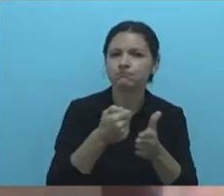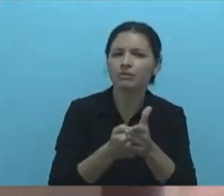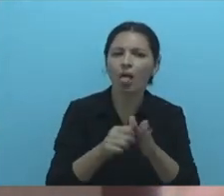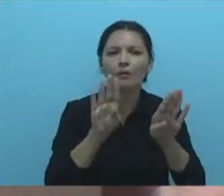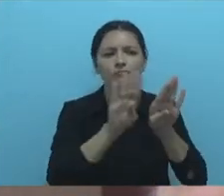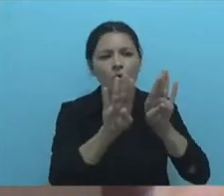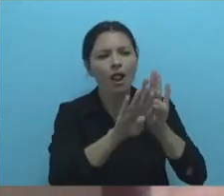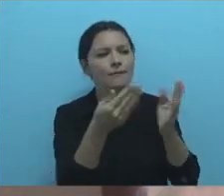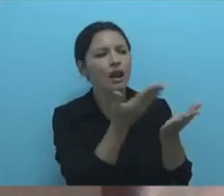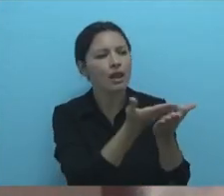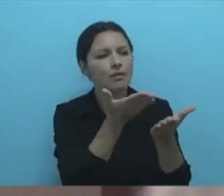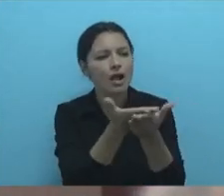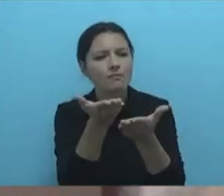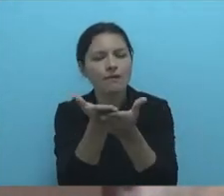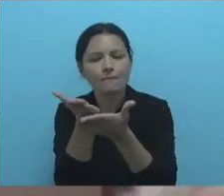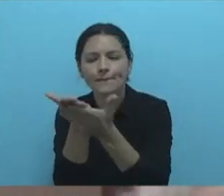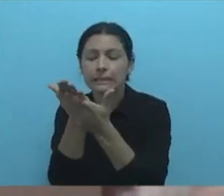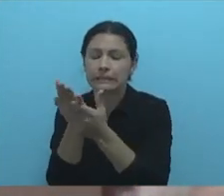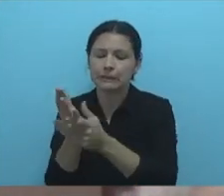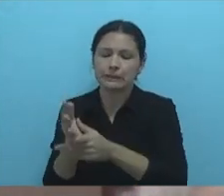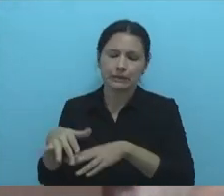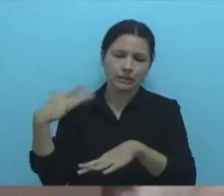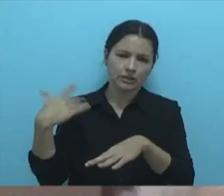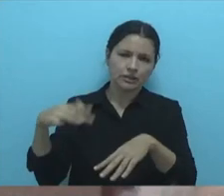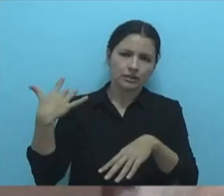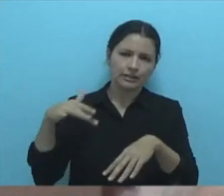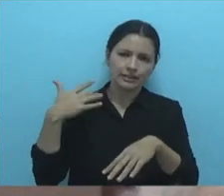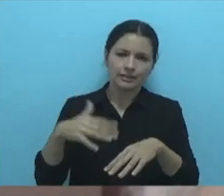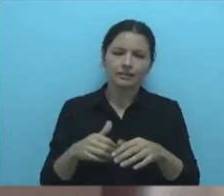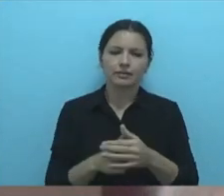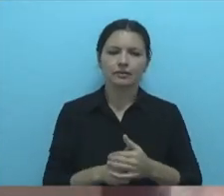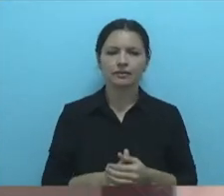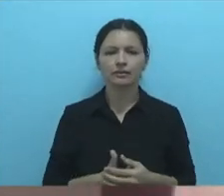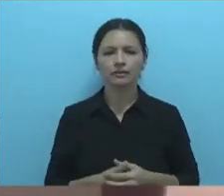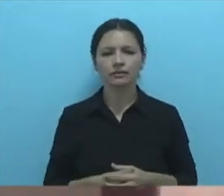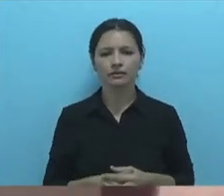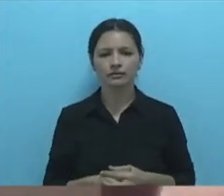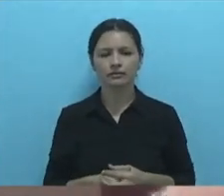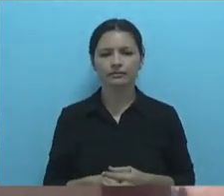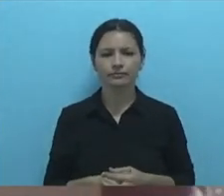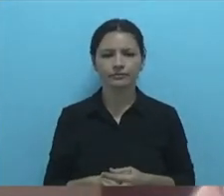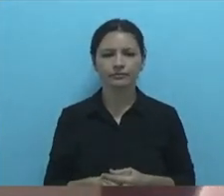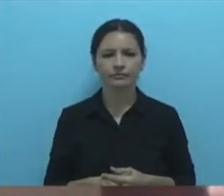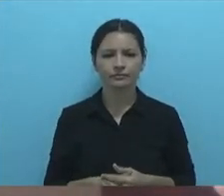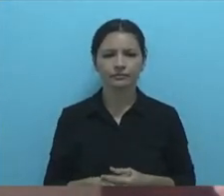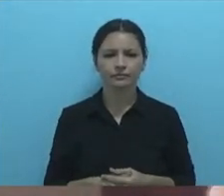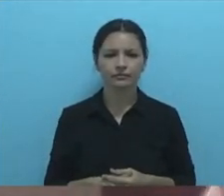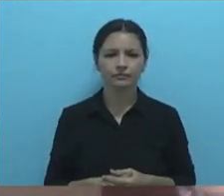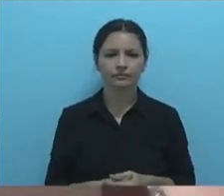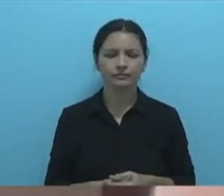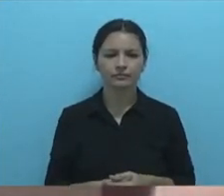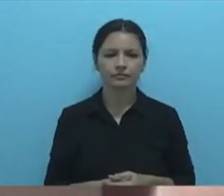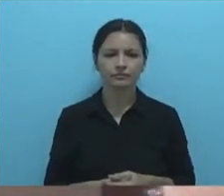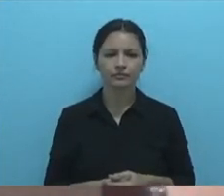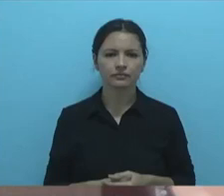suelas las compañeras trans militando el cabildeo político tanta tanta historia tanta historia